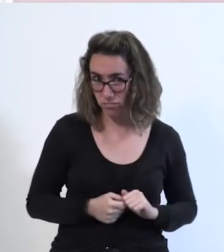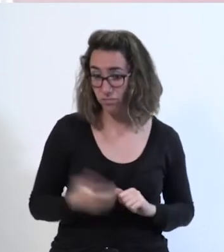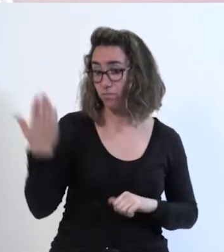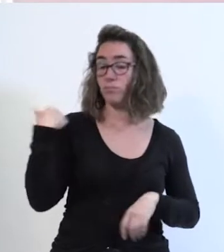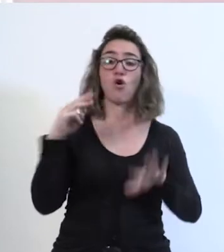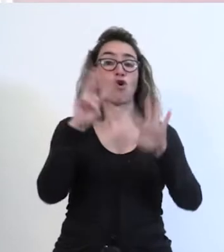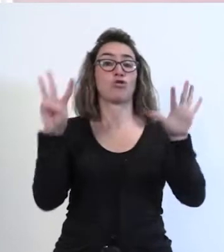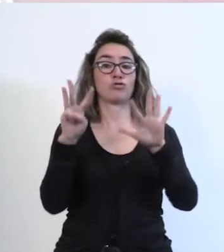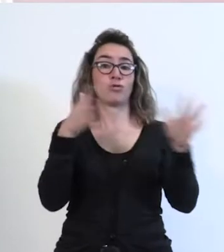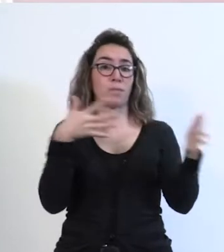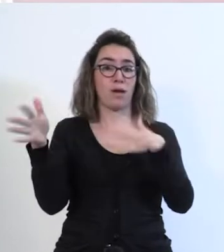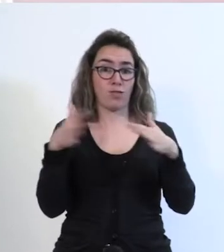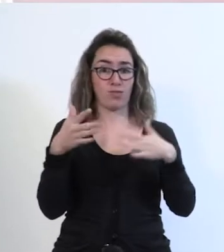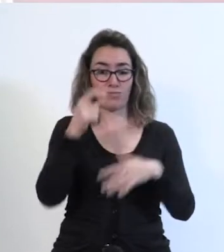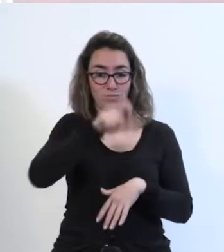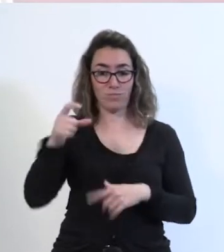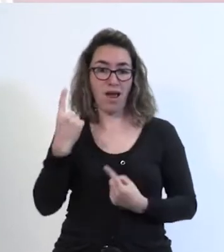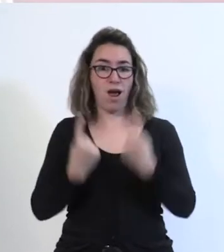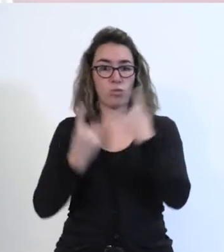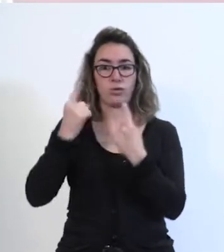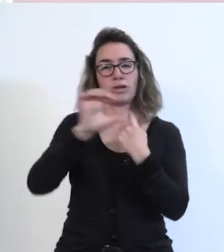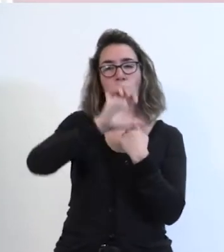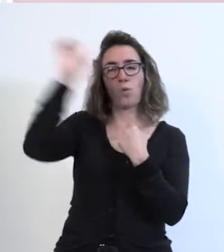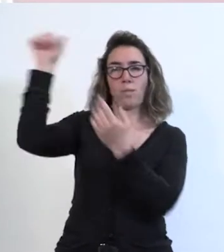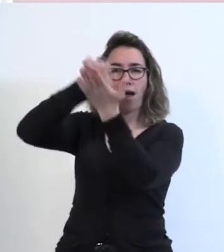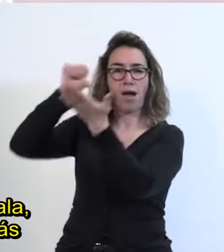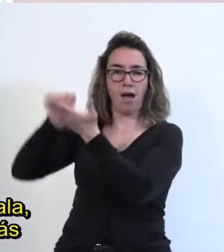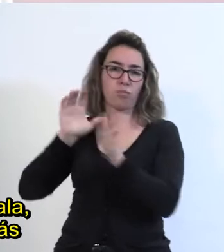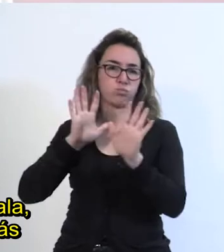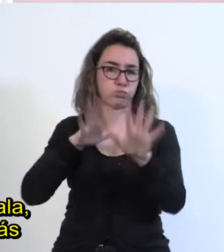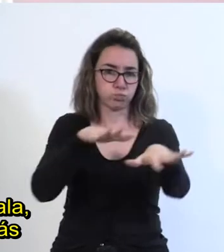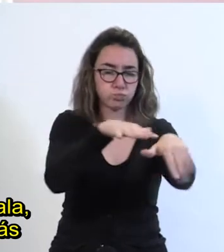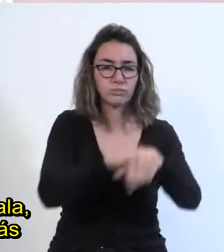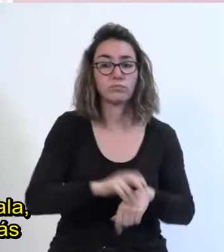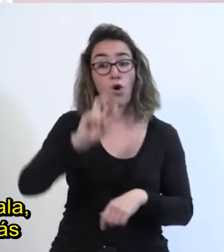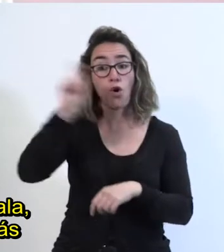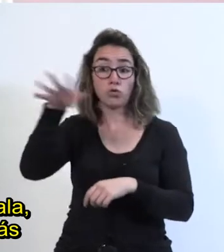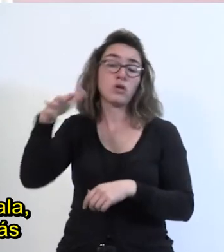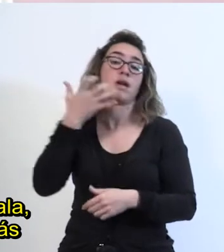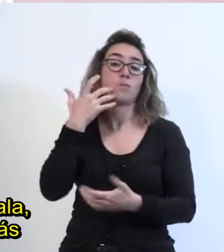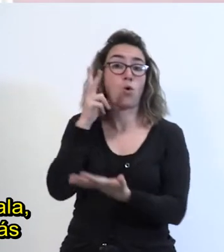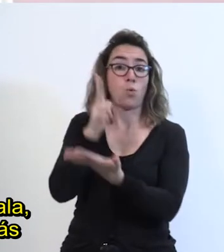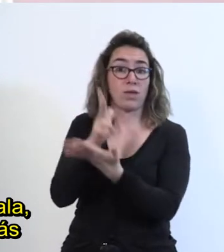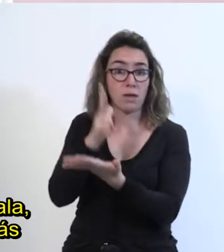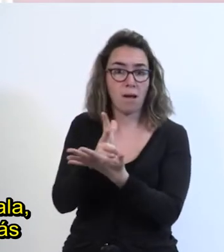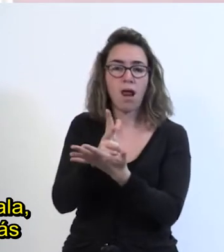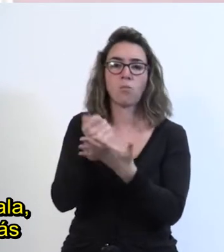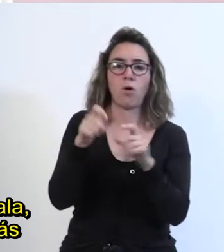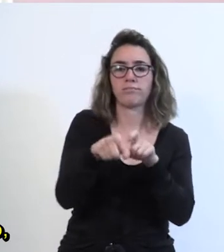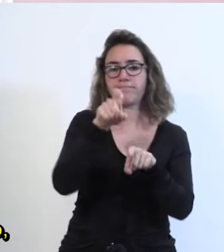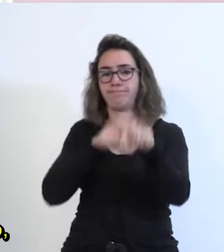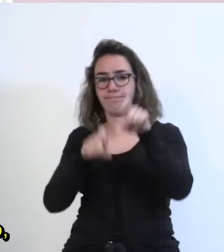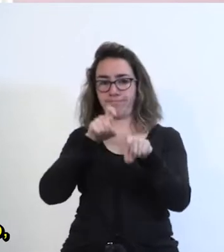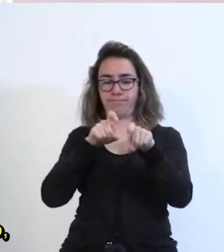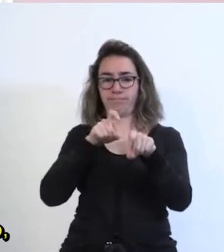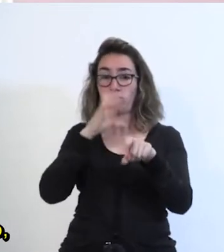8 de marzo algunas nos movilizábamos en ciertas ciudades de Europa, en otros lugares, como en Guatemala, se estaban dando pasos hacia atrás, lo